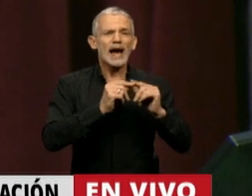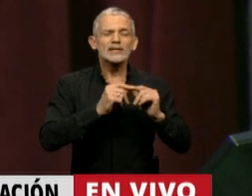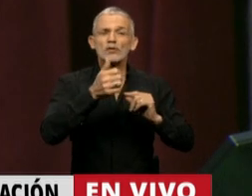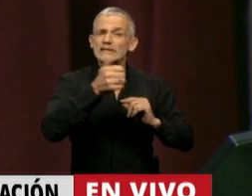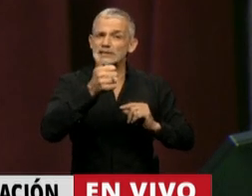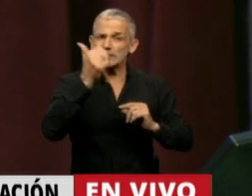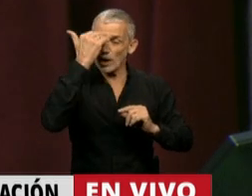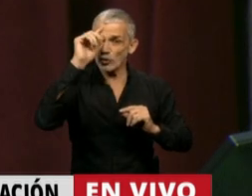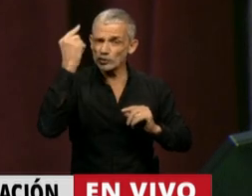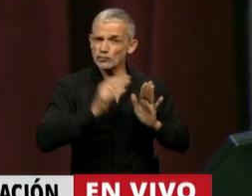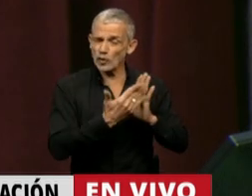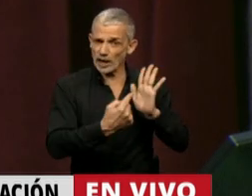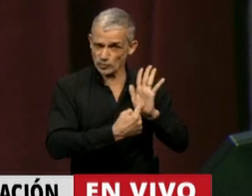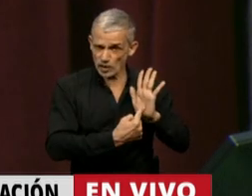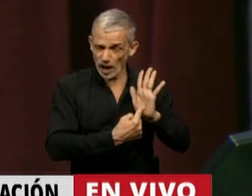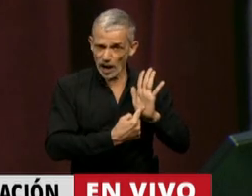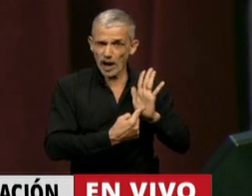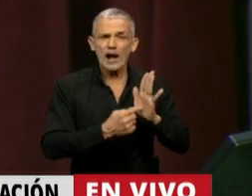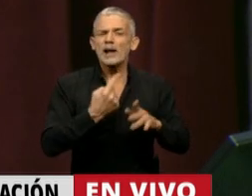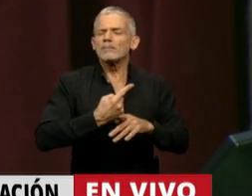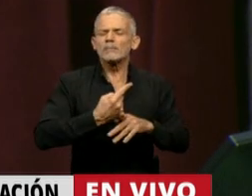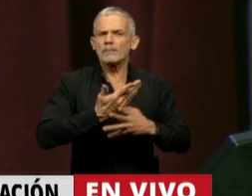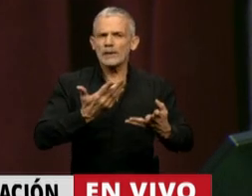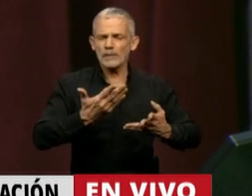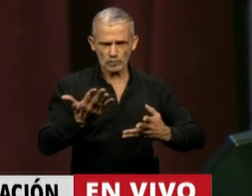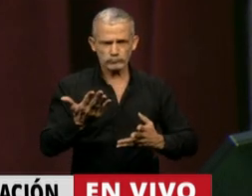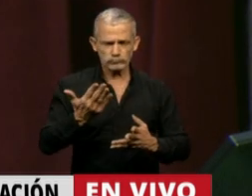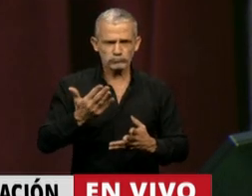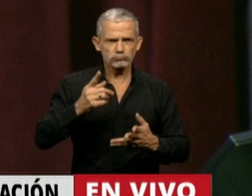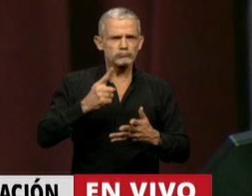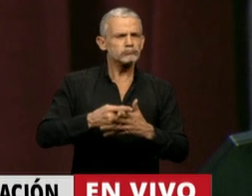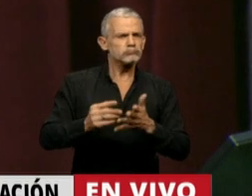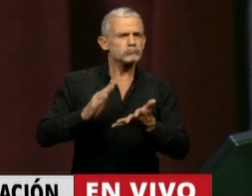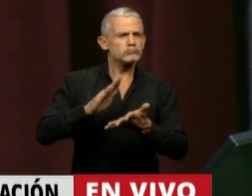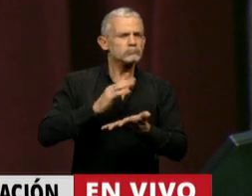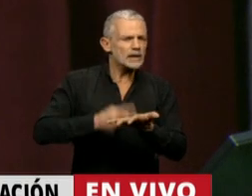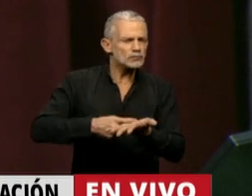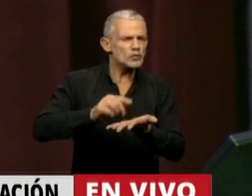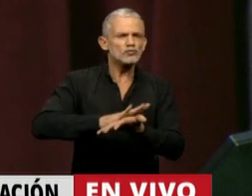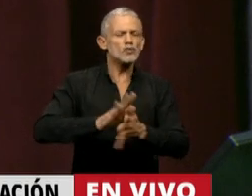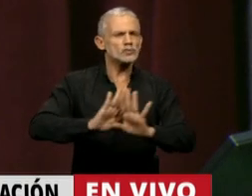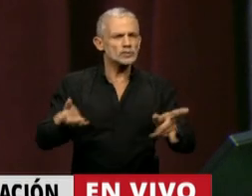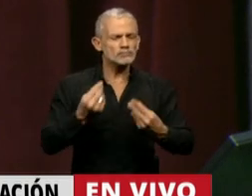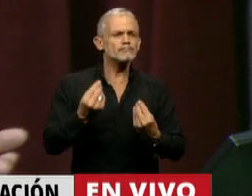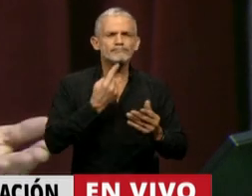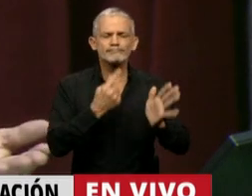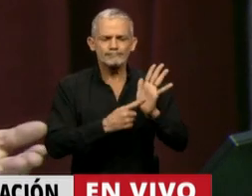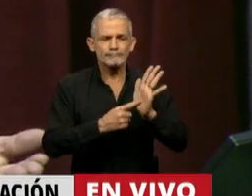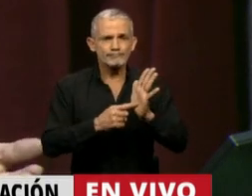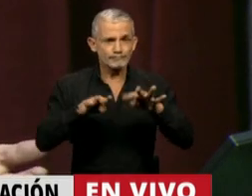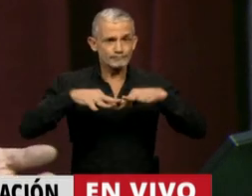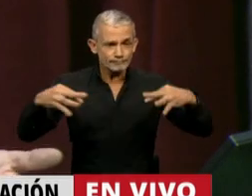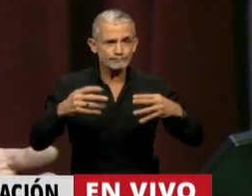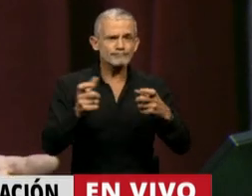la constitución primer lugar fue dictada una resolución que dice la cámara de